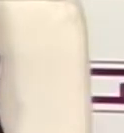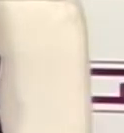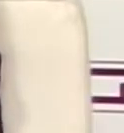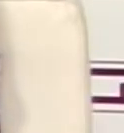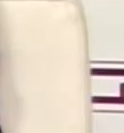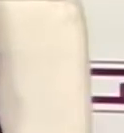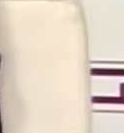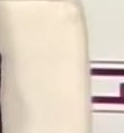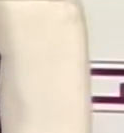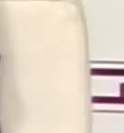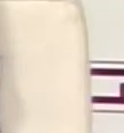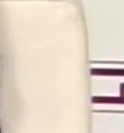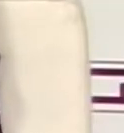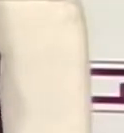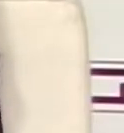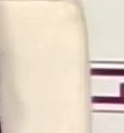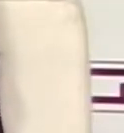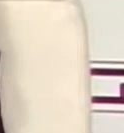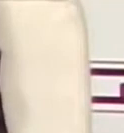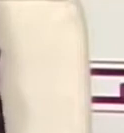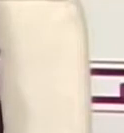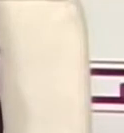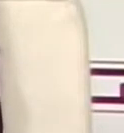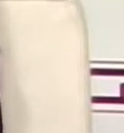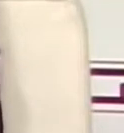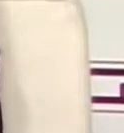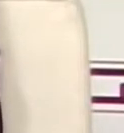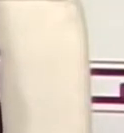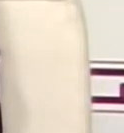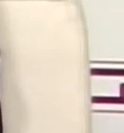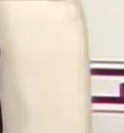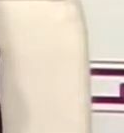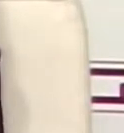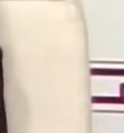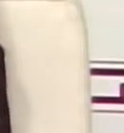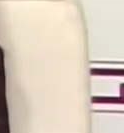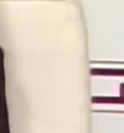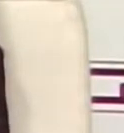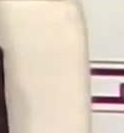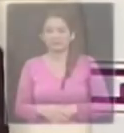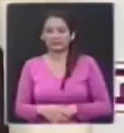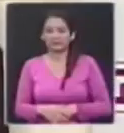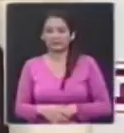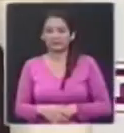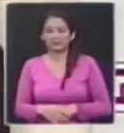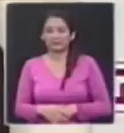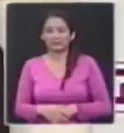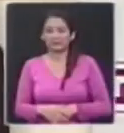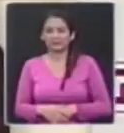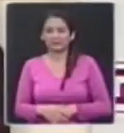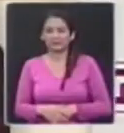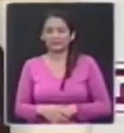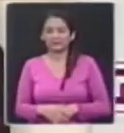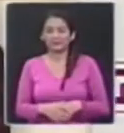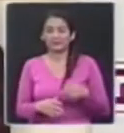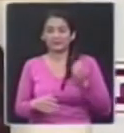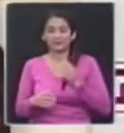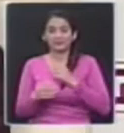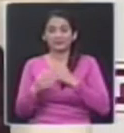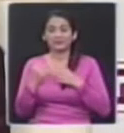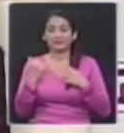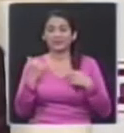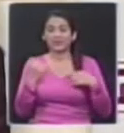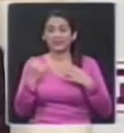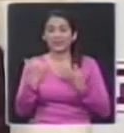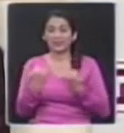redonda? No vivir de acuerdo a los esquemas, es una vida sin vértices. Entonces ahí es donde Agogo fue la marca que le iba a acompañar a este proyecto